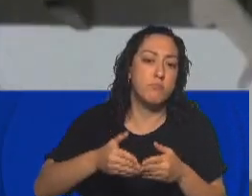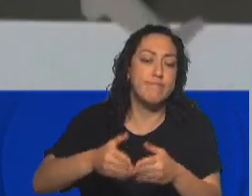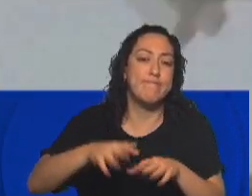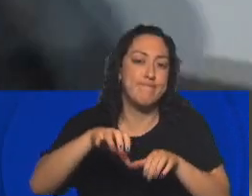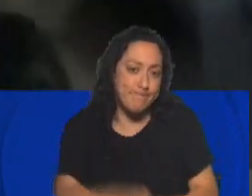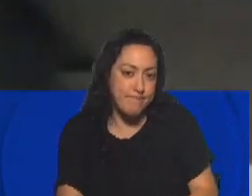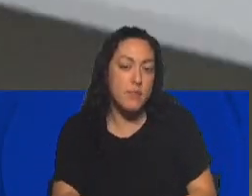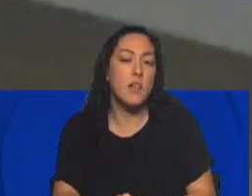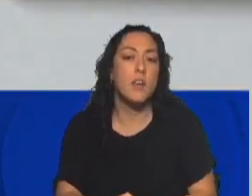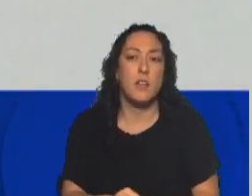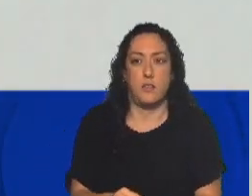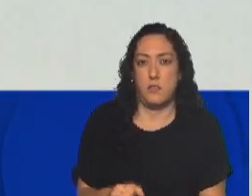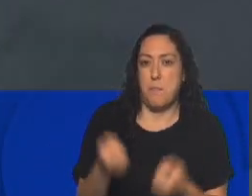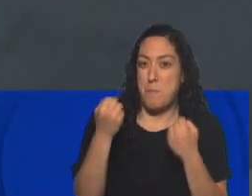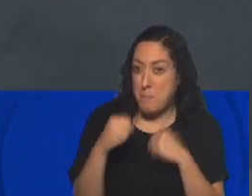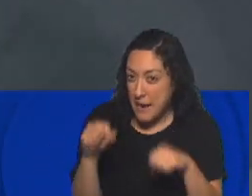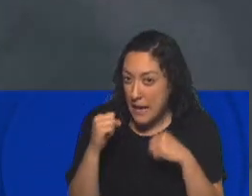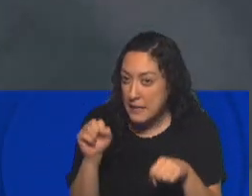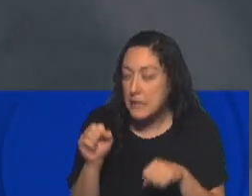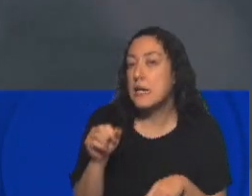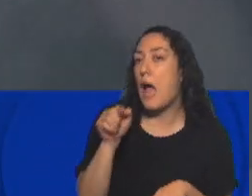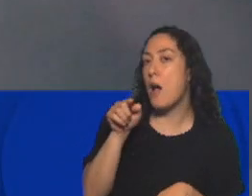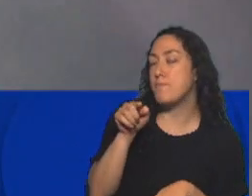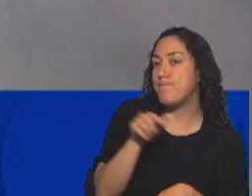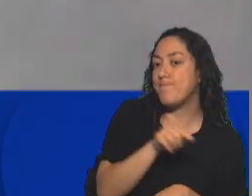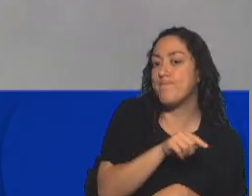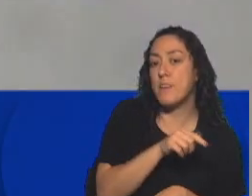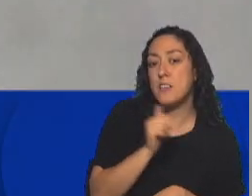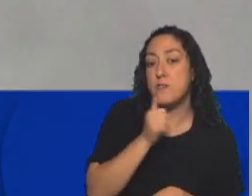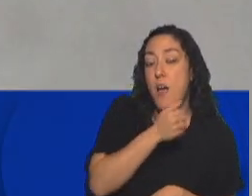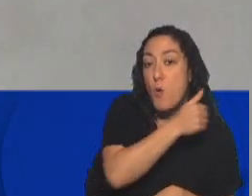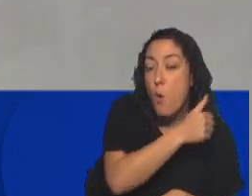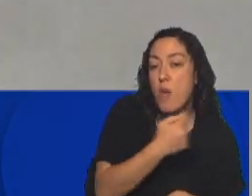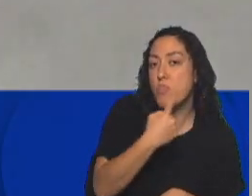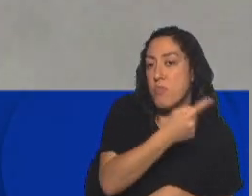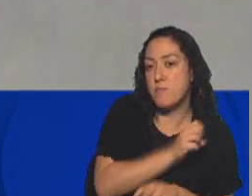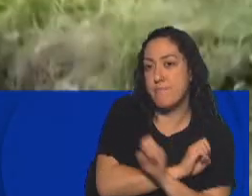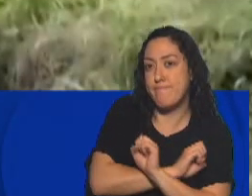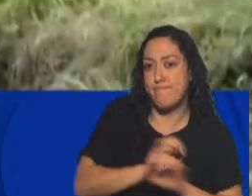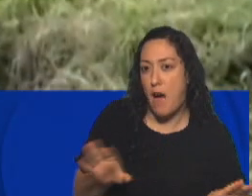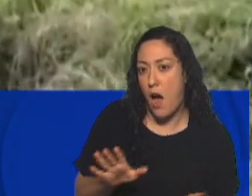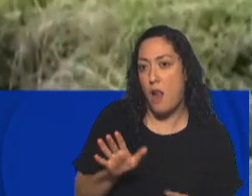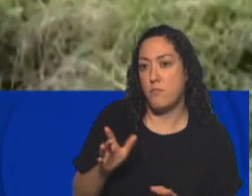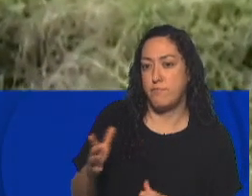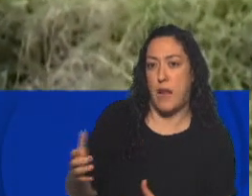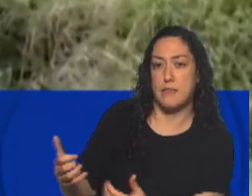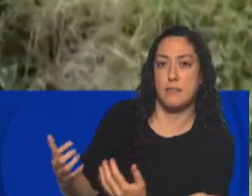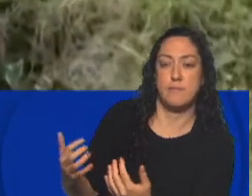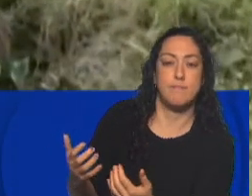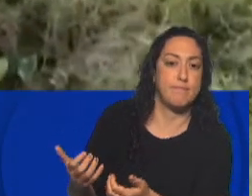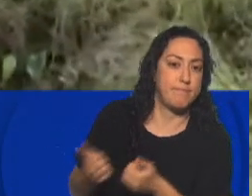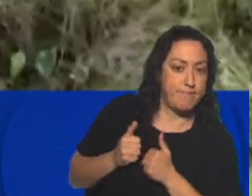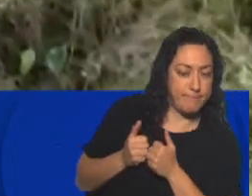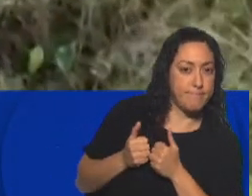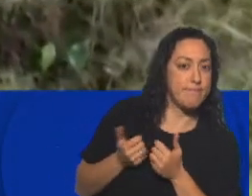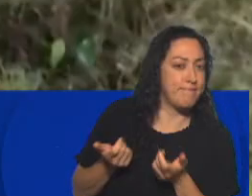En esos ejercicios, denominados Espada Unida, participaron el portaaviones Liaoning, además de tropas de tierra, mar, aire